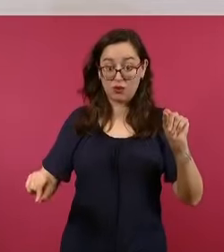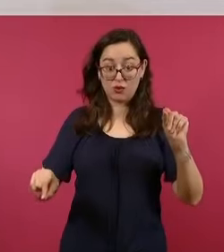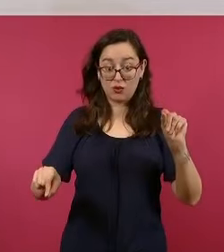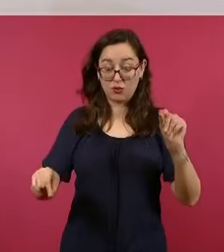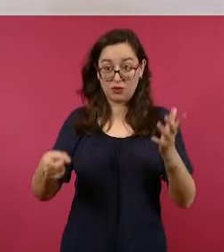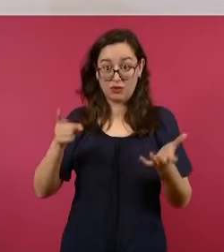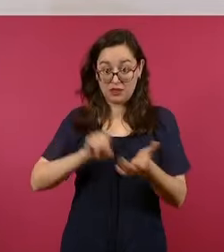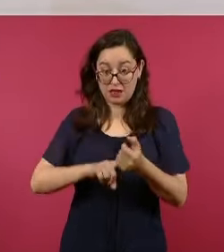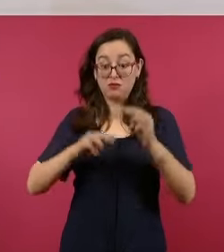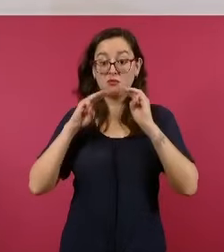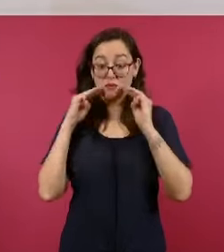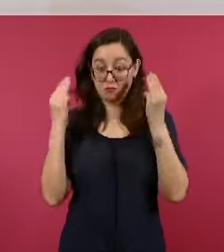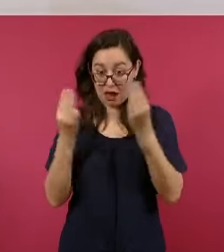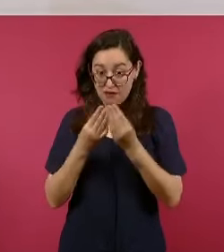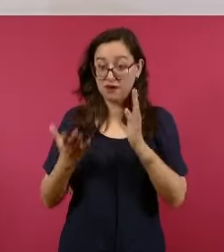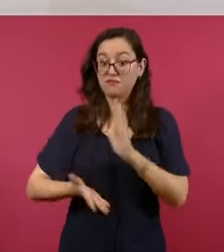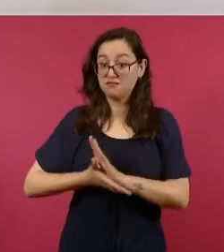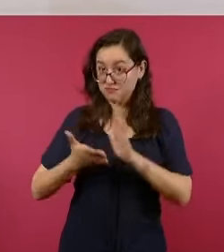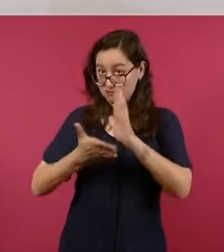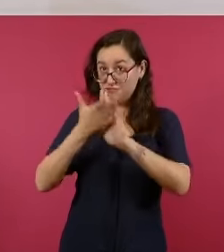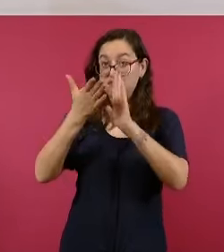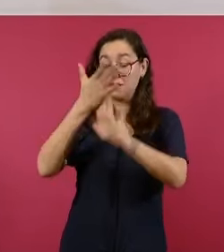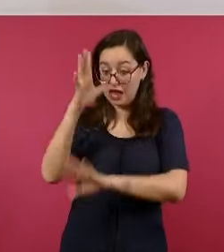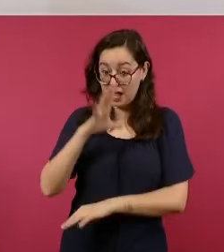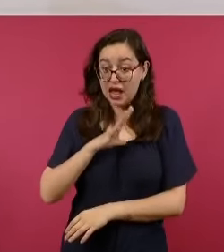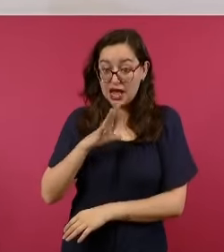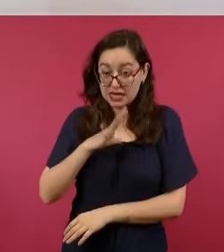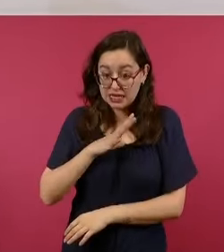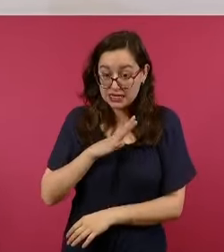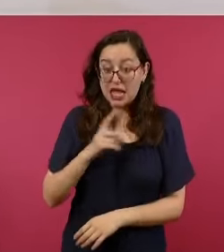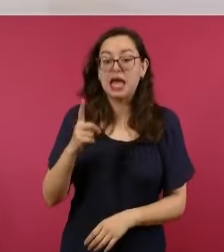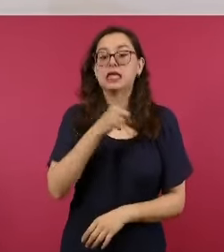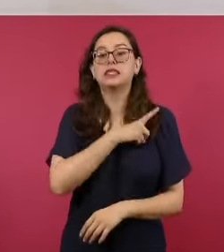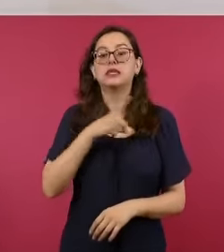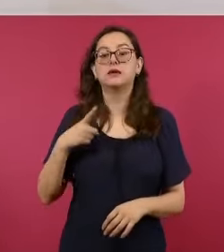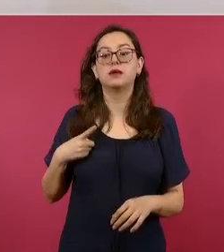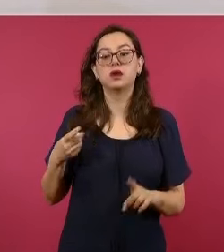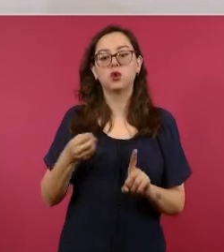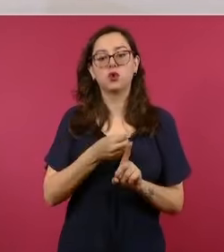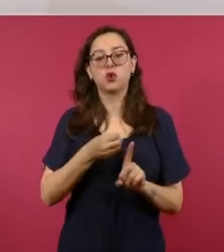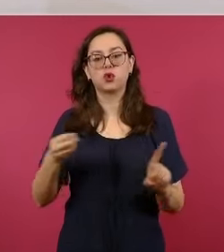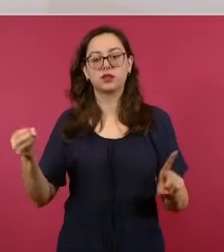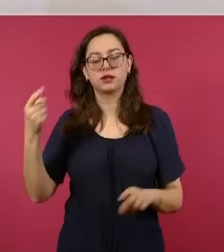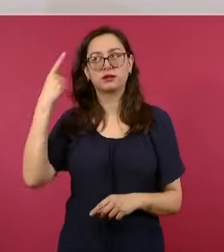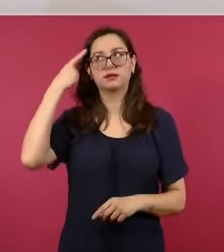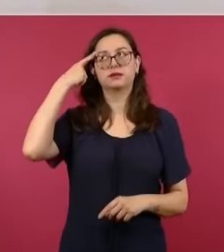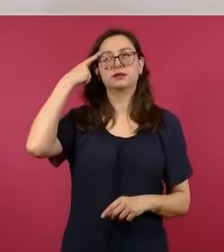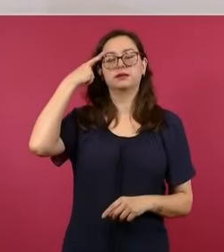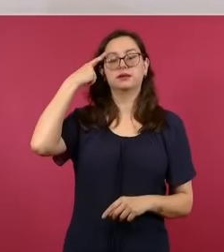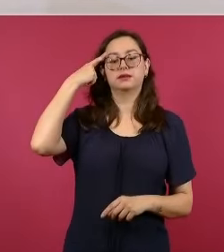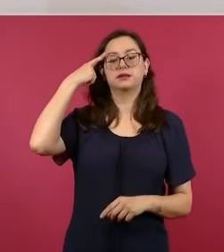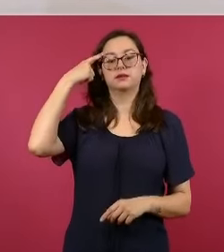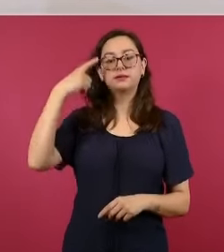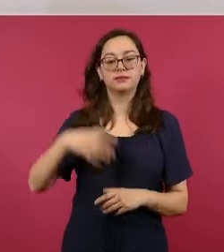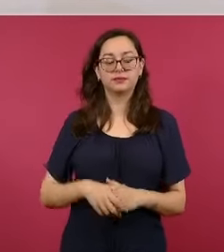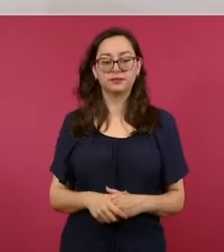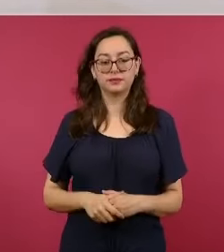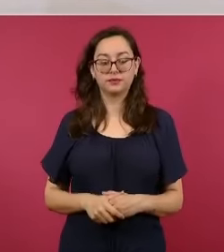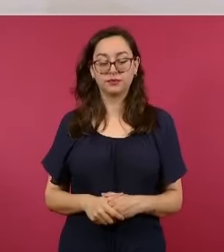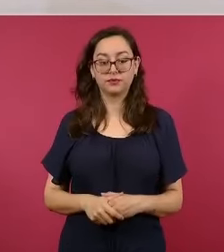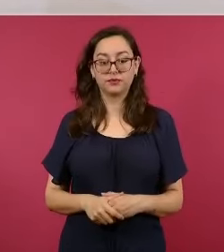conciencia de Ordenar el desarrollo urbano